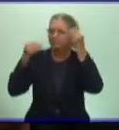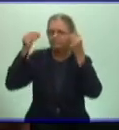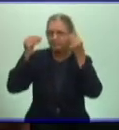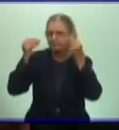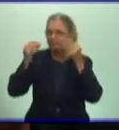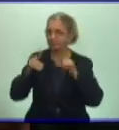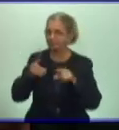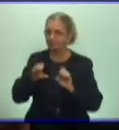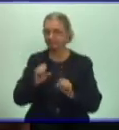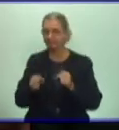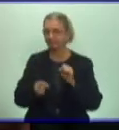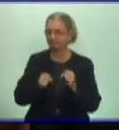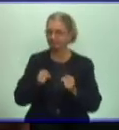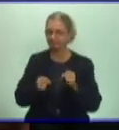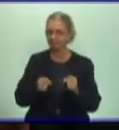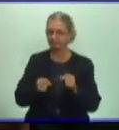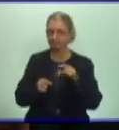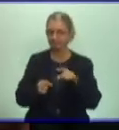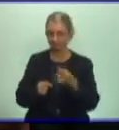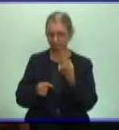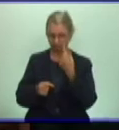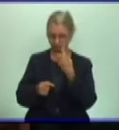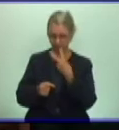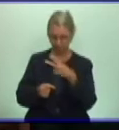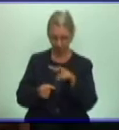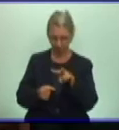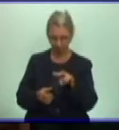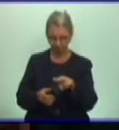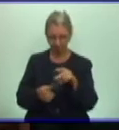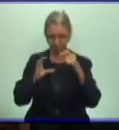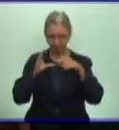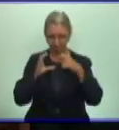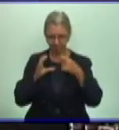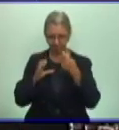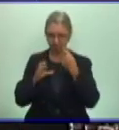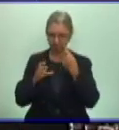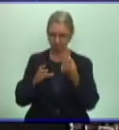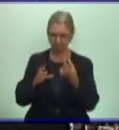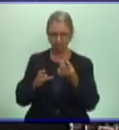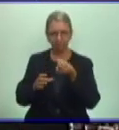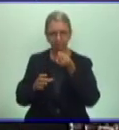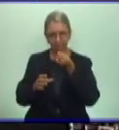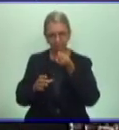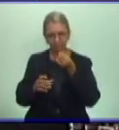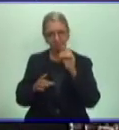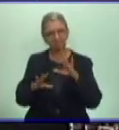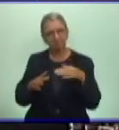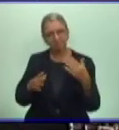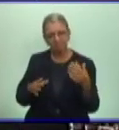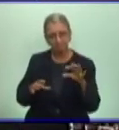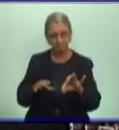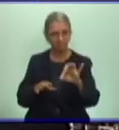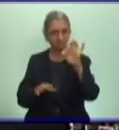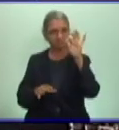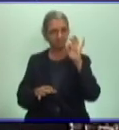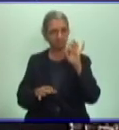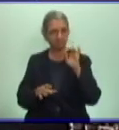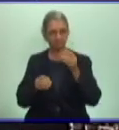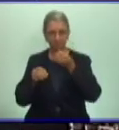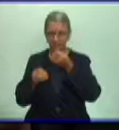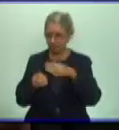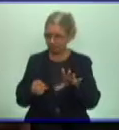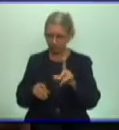través de escuchar canciones, lógicamente hay que seleccionar qué canciones escucharían nuestros niños, qué mensajes están